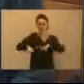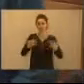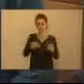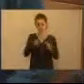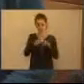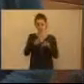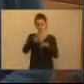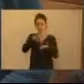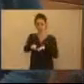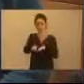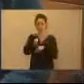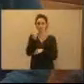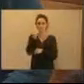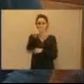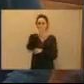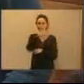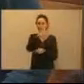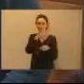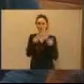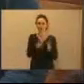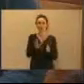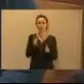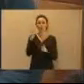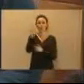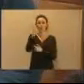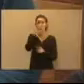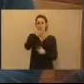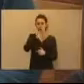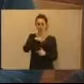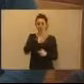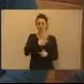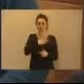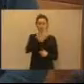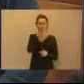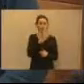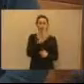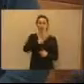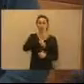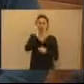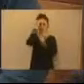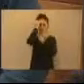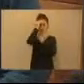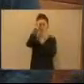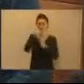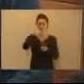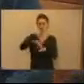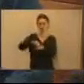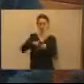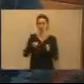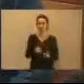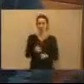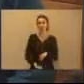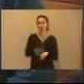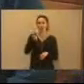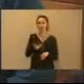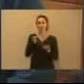se comen los manzanos. Un sector, el de la manzana autóctona, que a nuestro juicio, y seguro que para todos los presentes, es fundamental